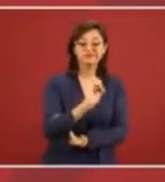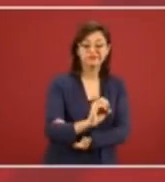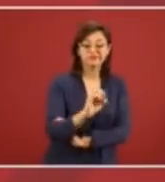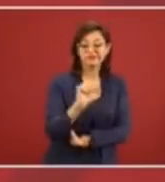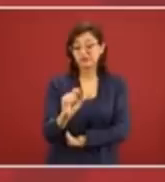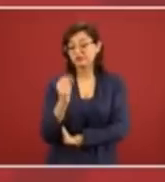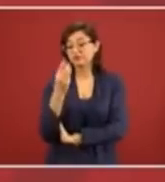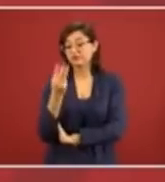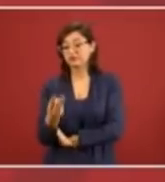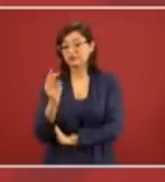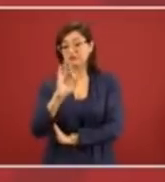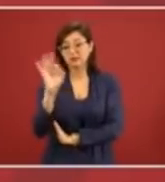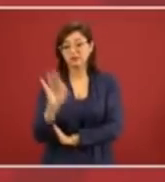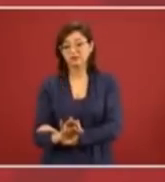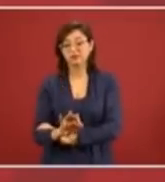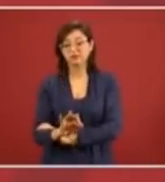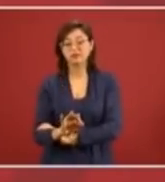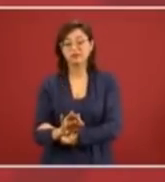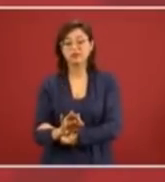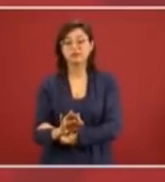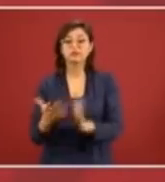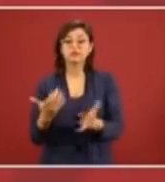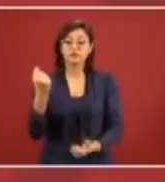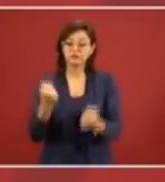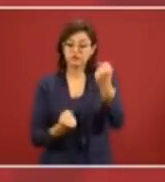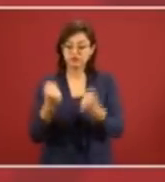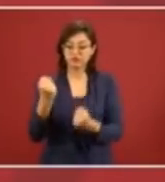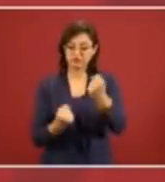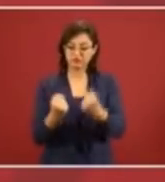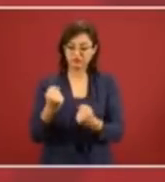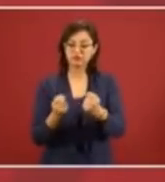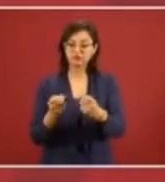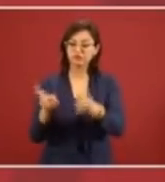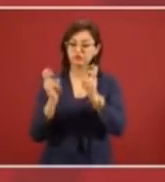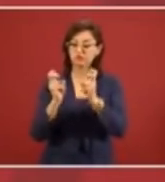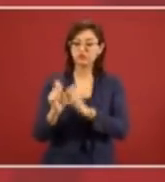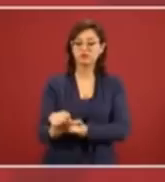Claro, en robo de vehículo 11,